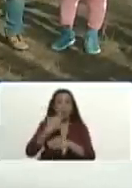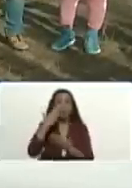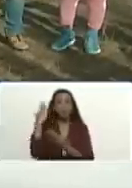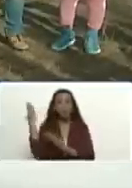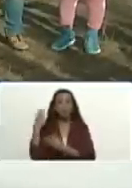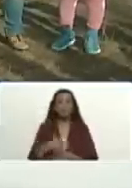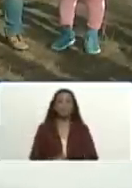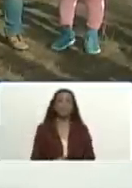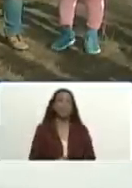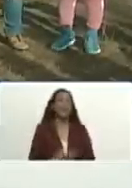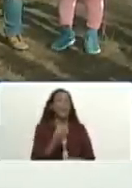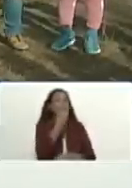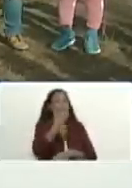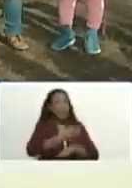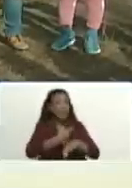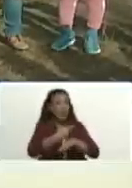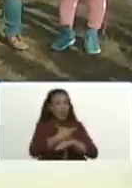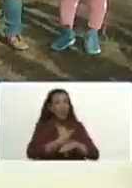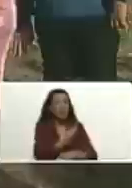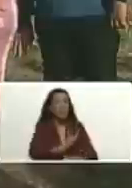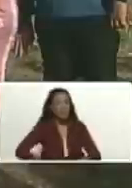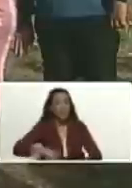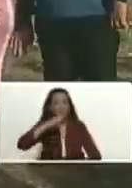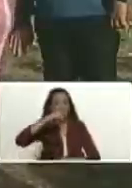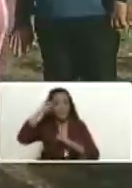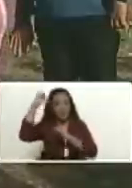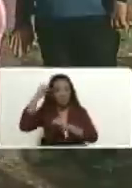Muy buenas tardes, señor presidente,